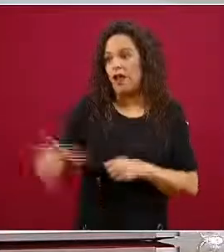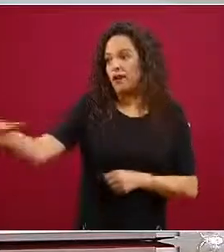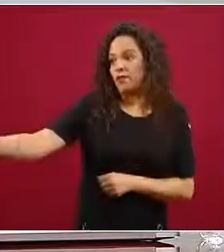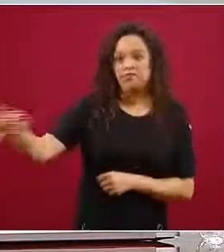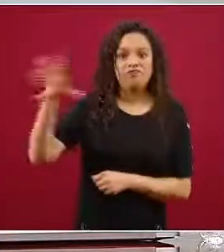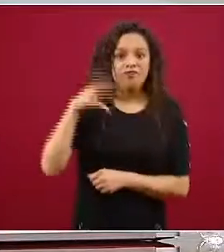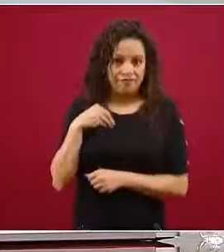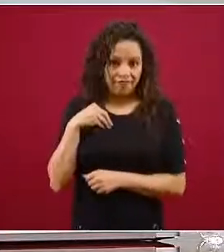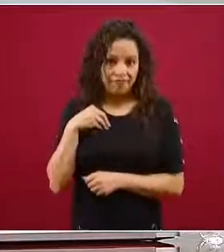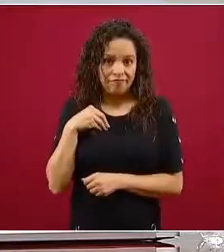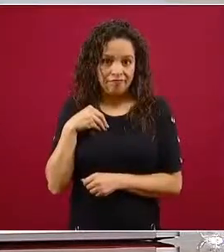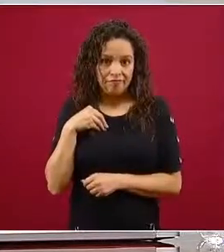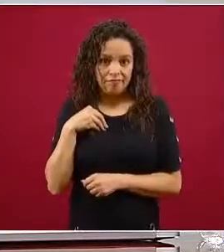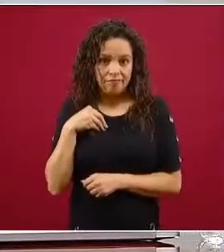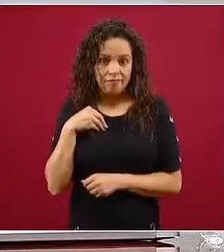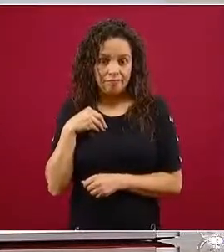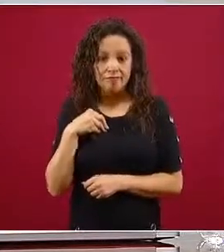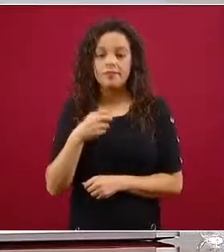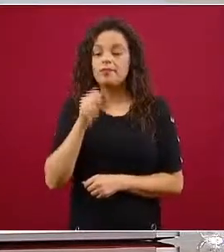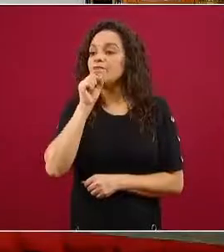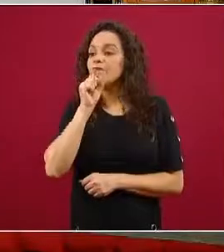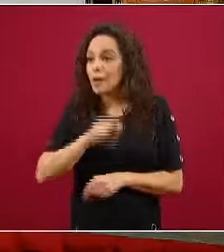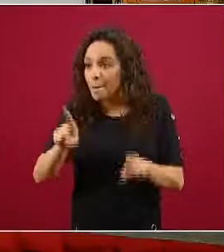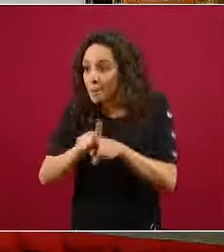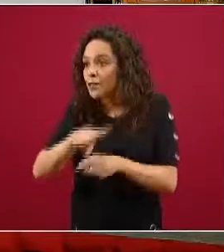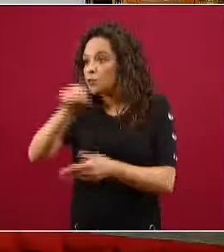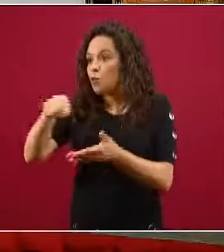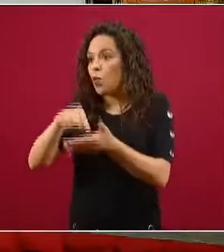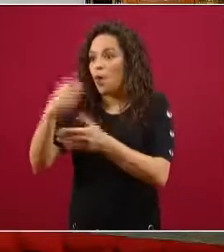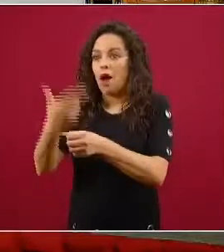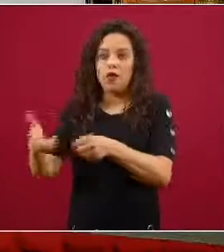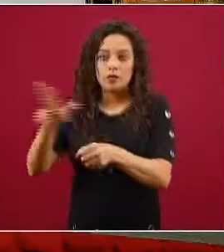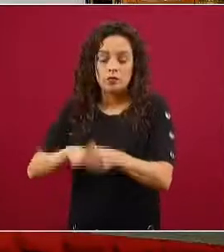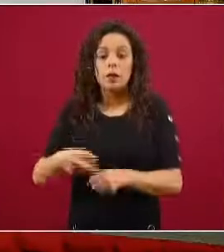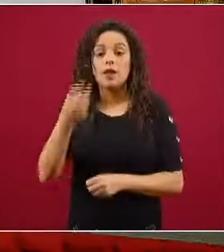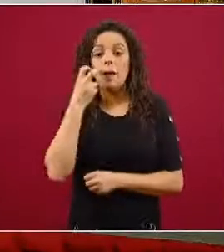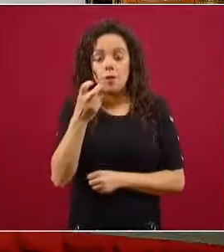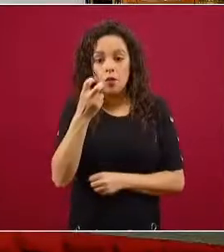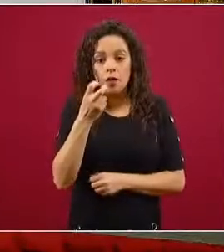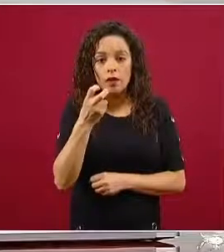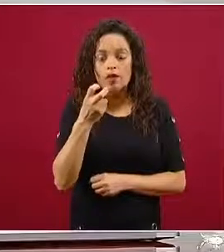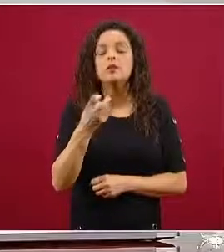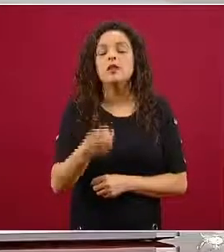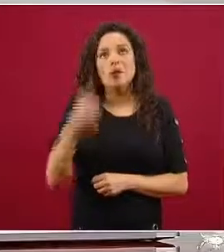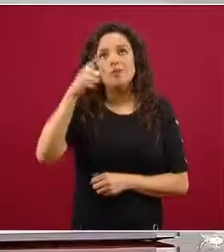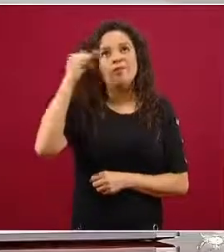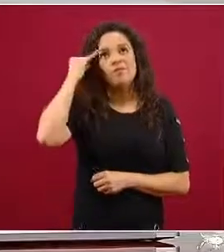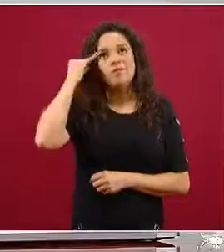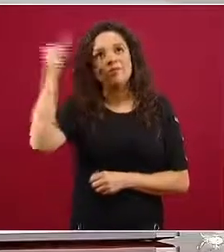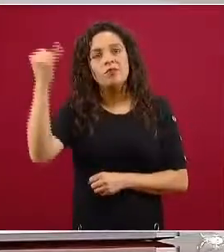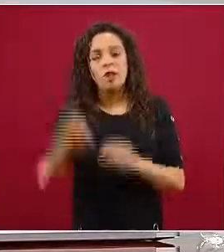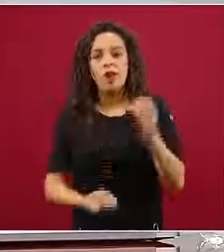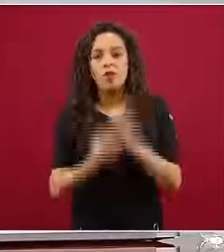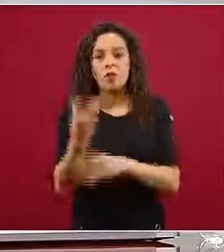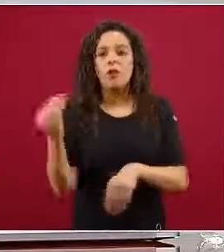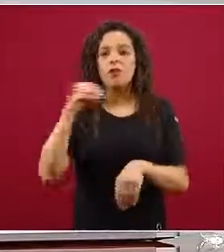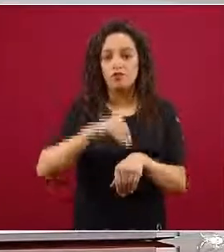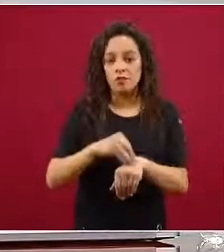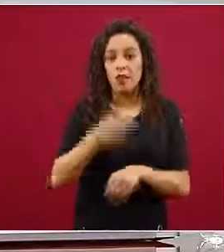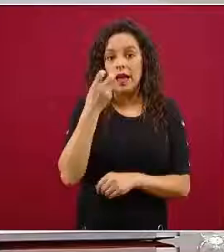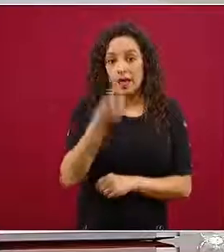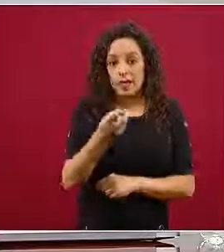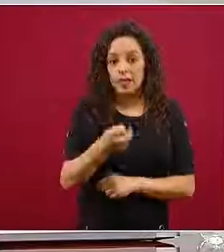infectarse en los propios servicios, y para ello es que hemos diseñado este lineamiento en donde se marca muy